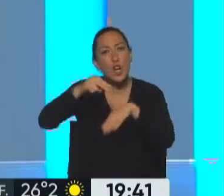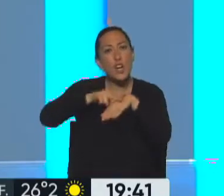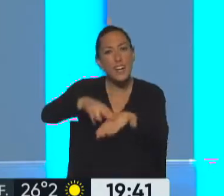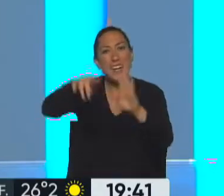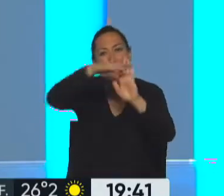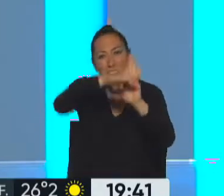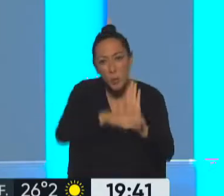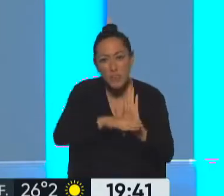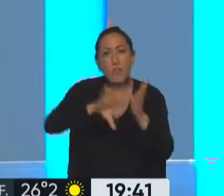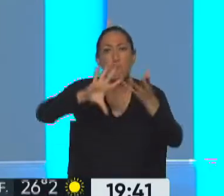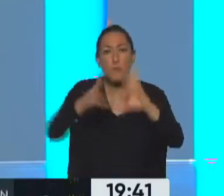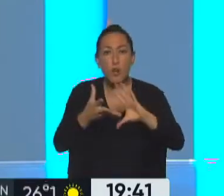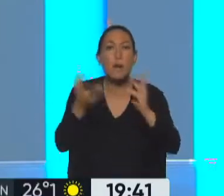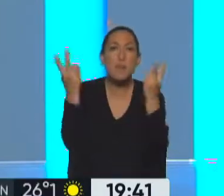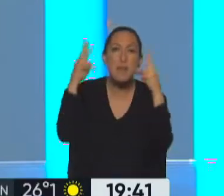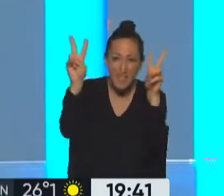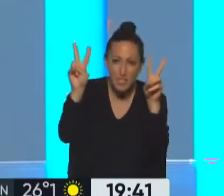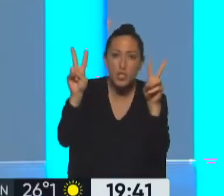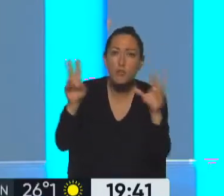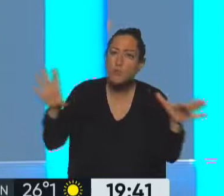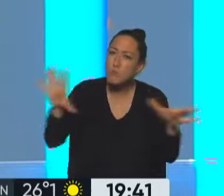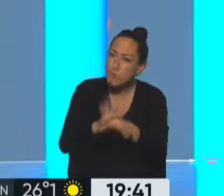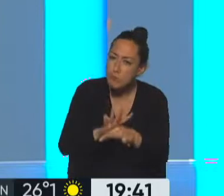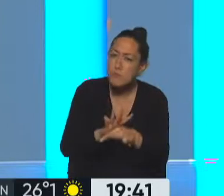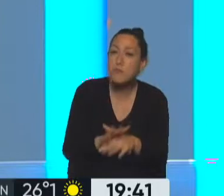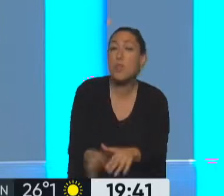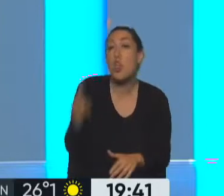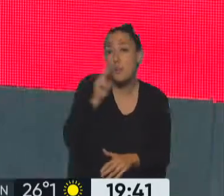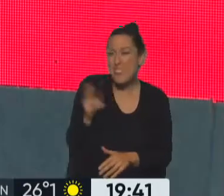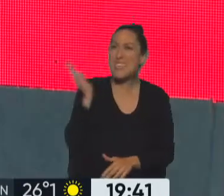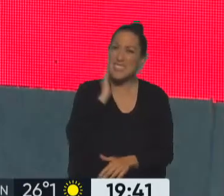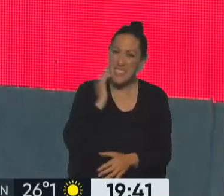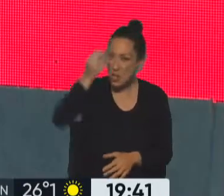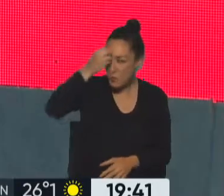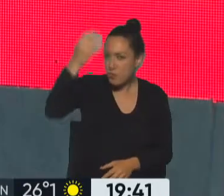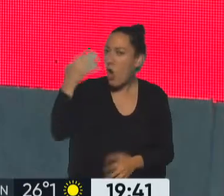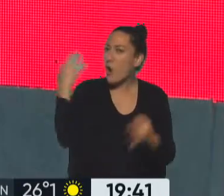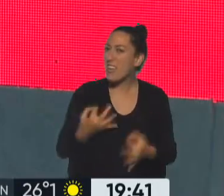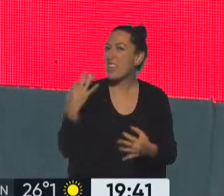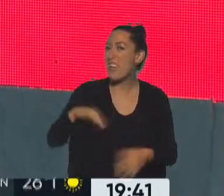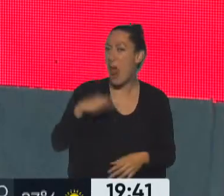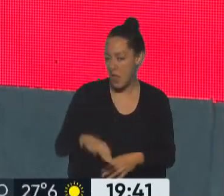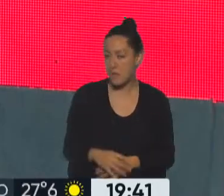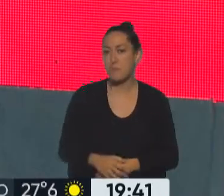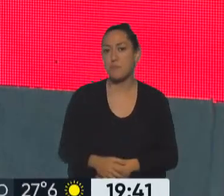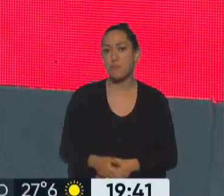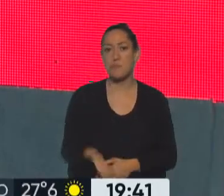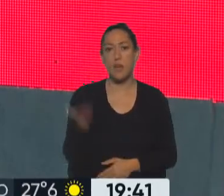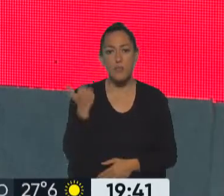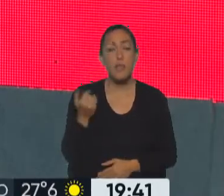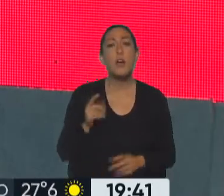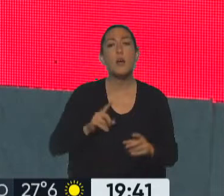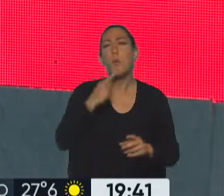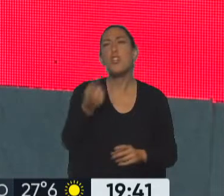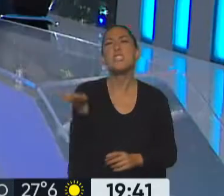recomendaciones para la cobertura de las migraciones que ya tenía desde el 2016 Perdón Miriam te hago un paréntesis porque recién decías a veces